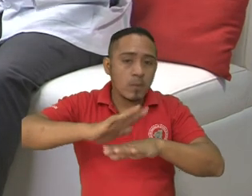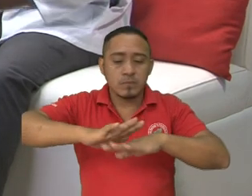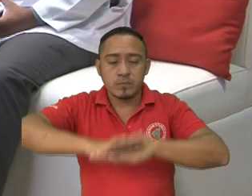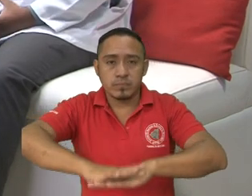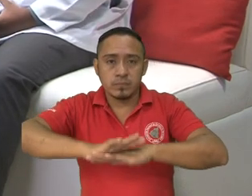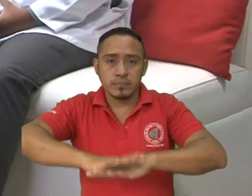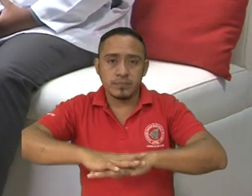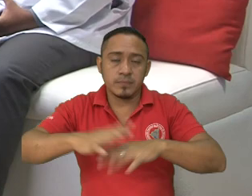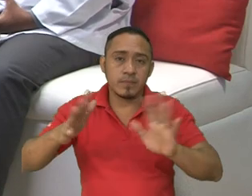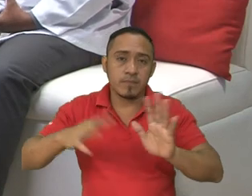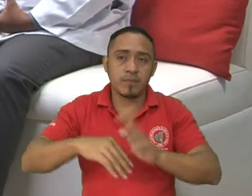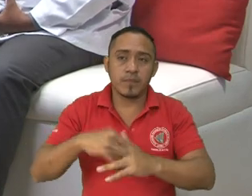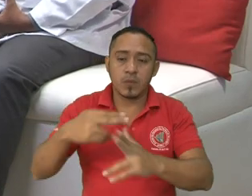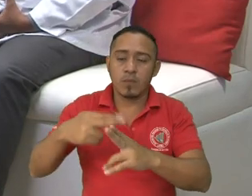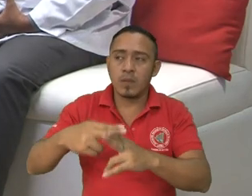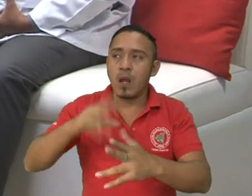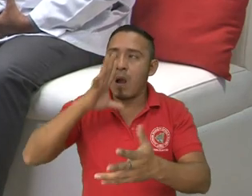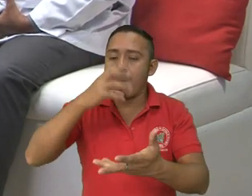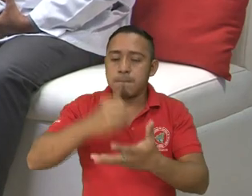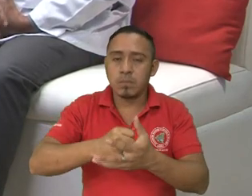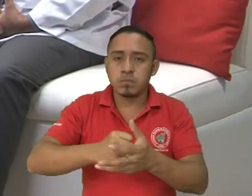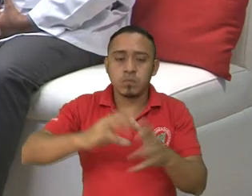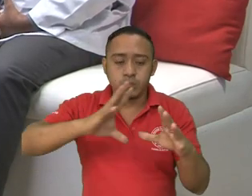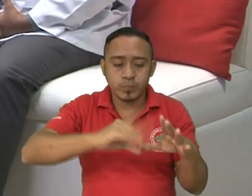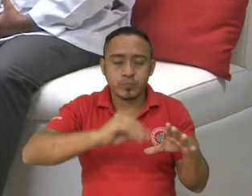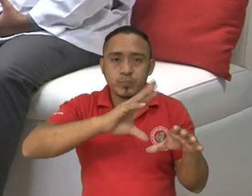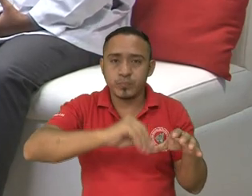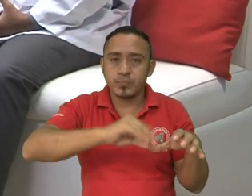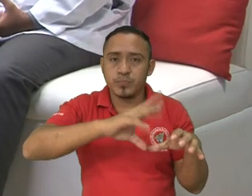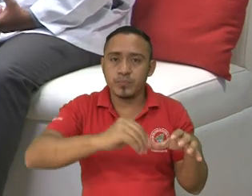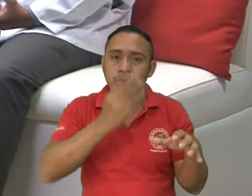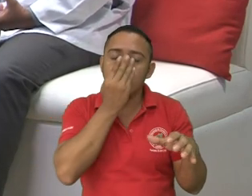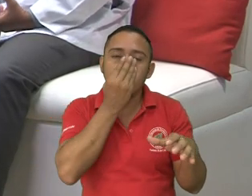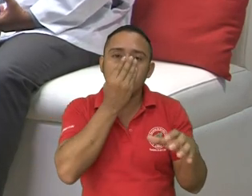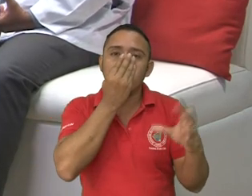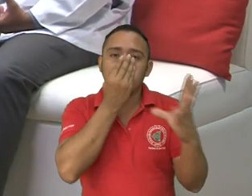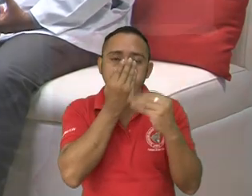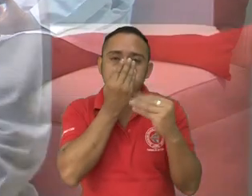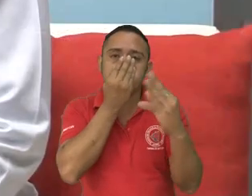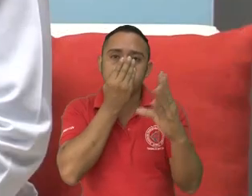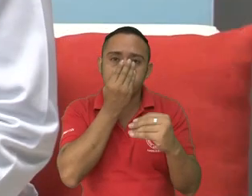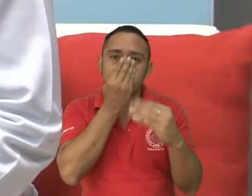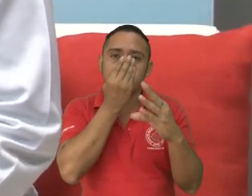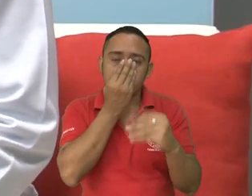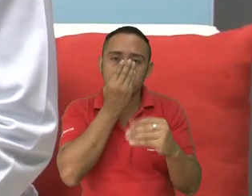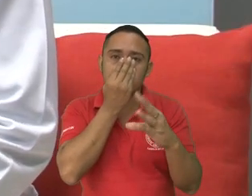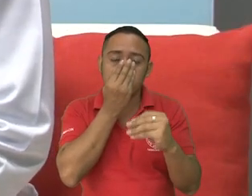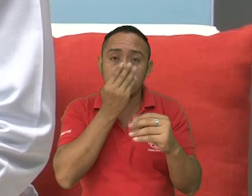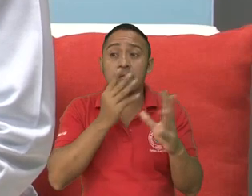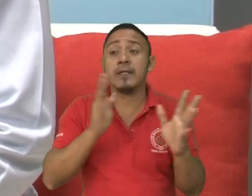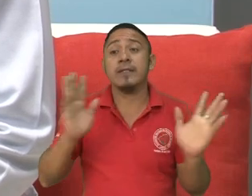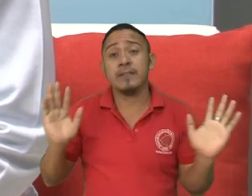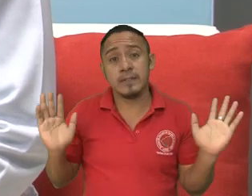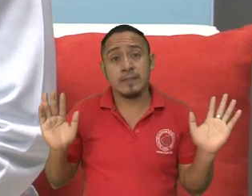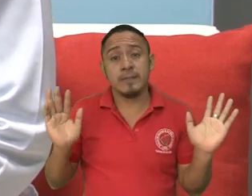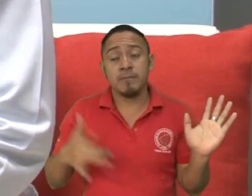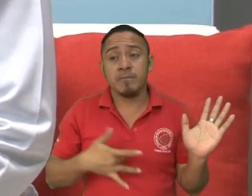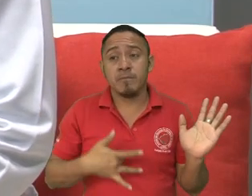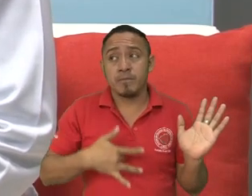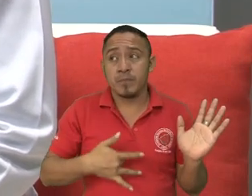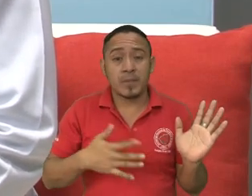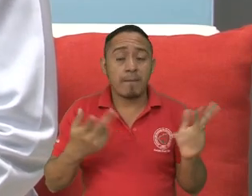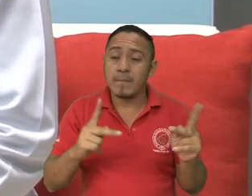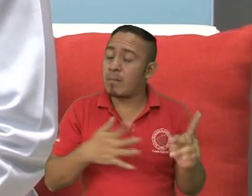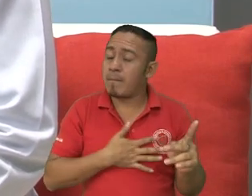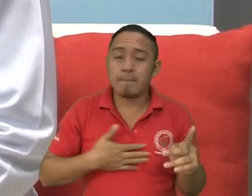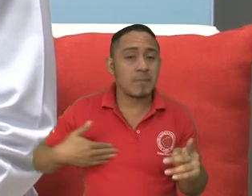el ambu, que es la bolsa con que aplicamos oxígeno por vía aérea. Lo ideal es